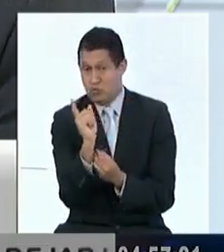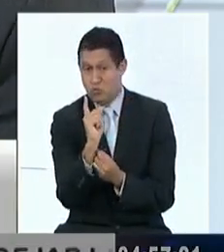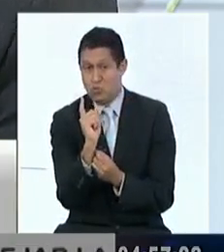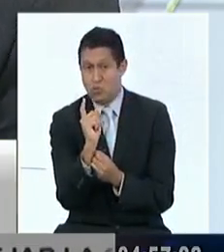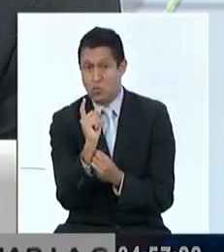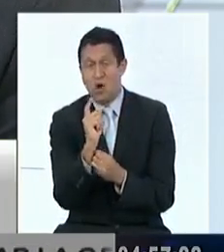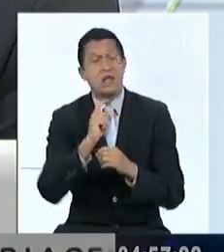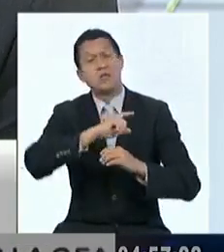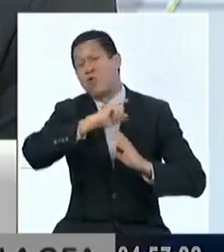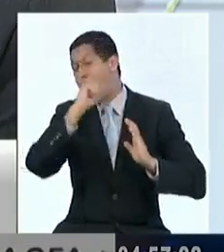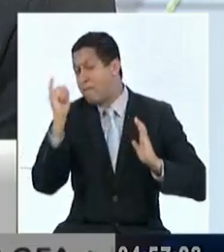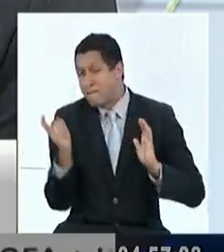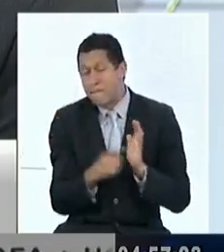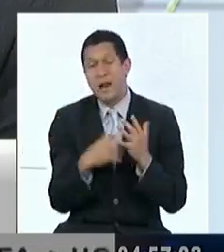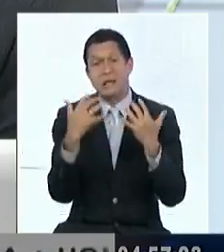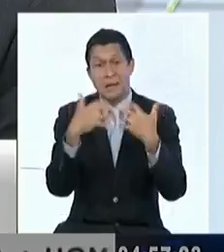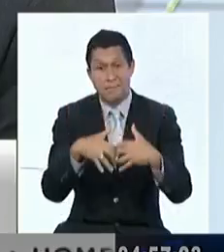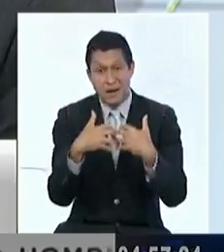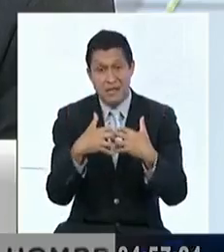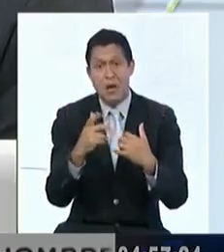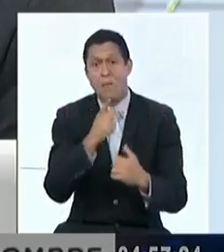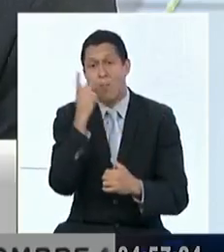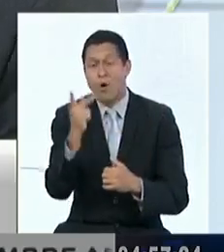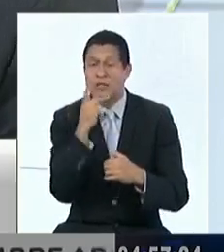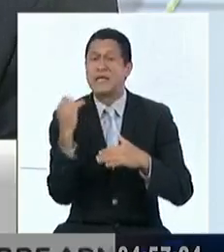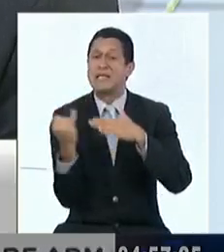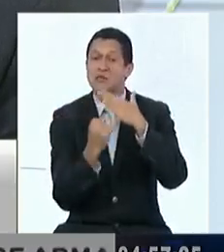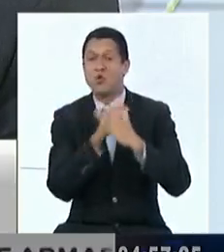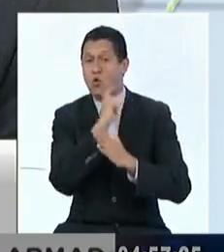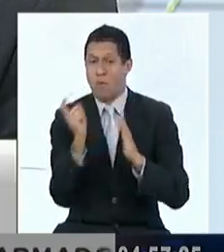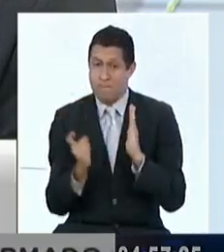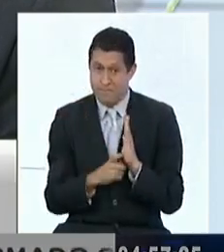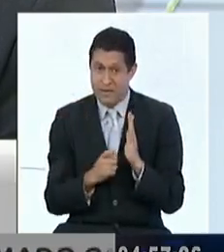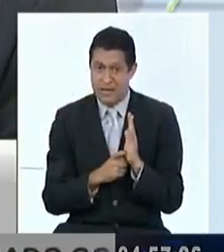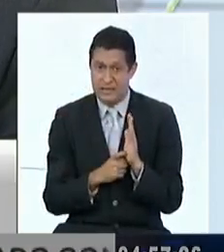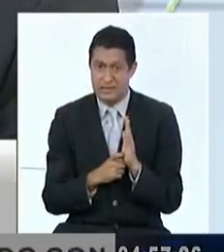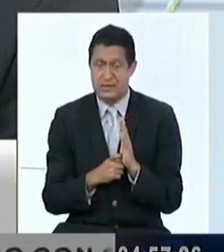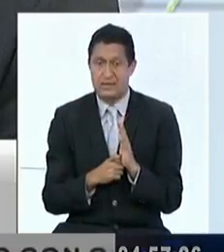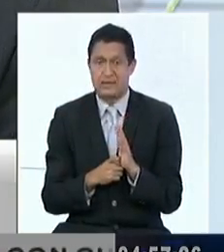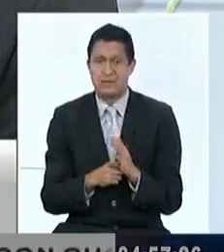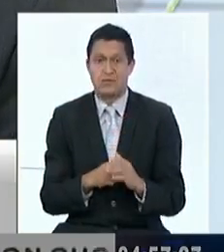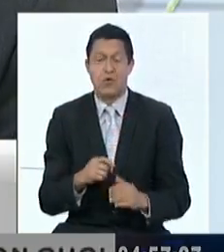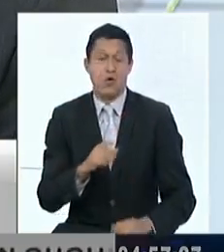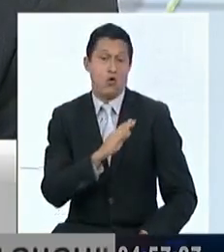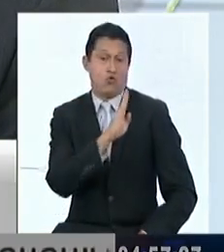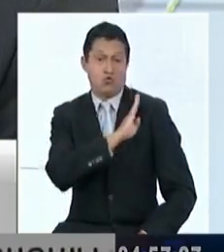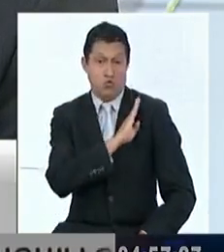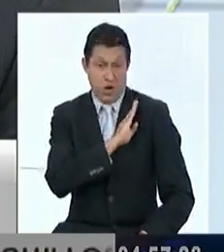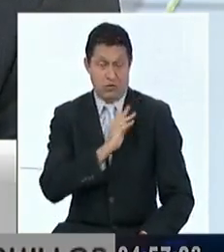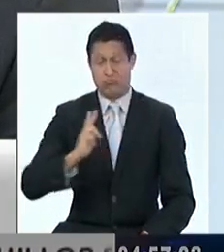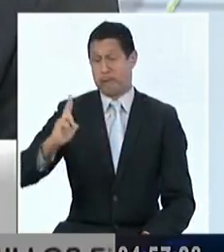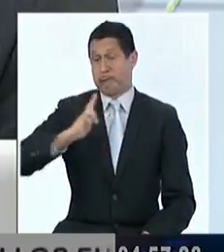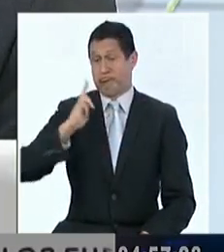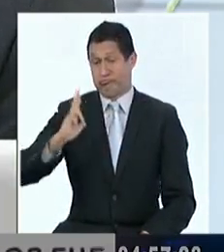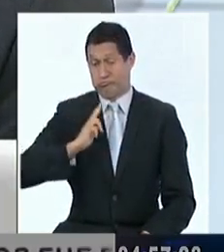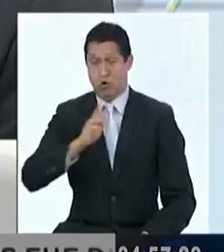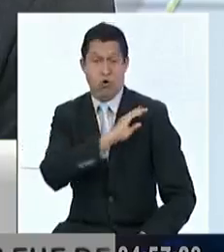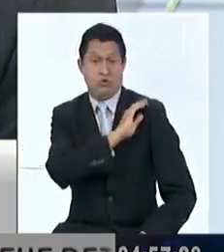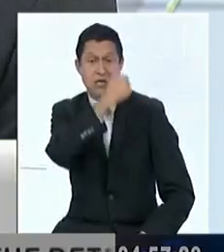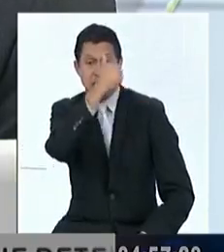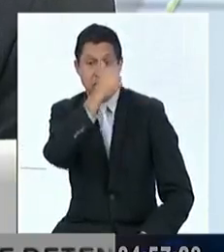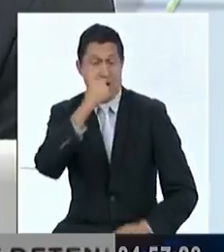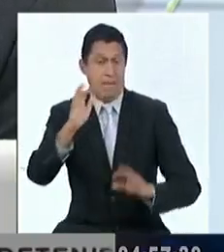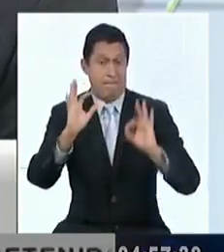global es son políticas institucionales que tienen que ver con los altos directivos con los gerentes con los directores con los